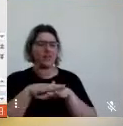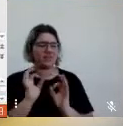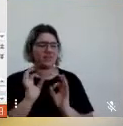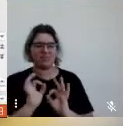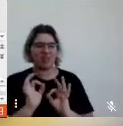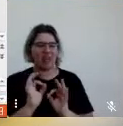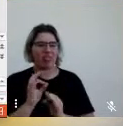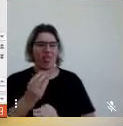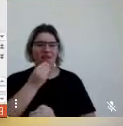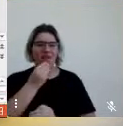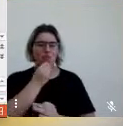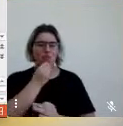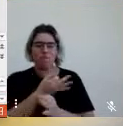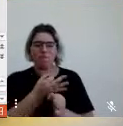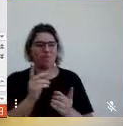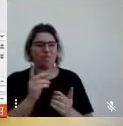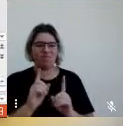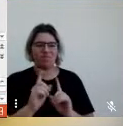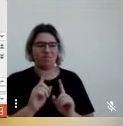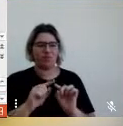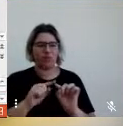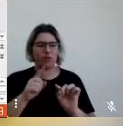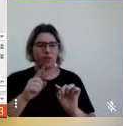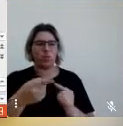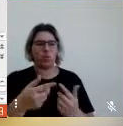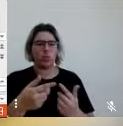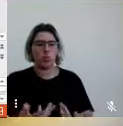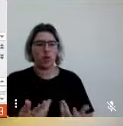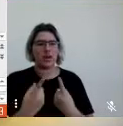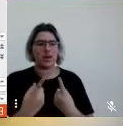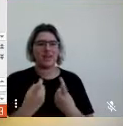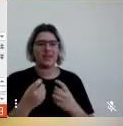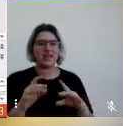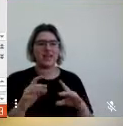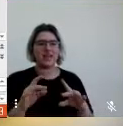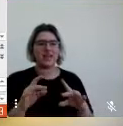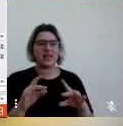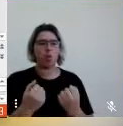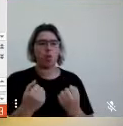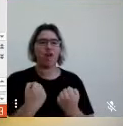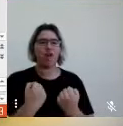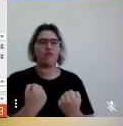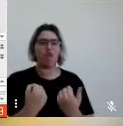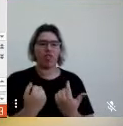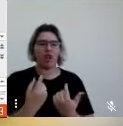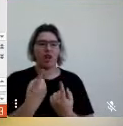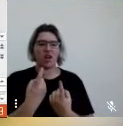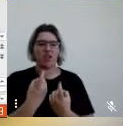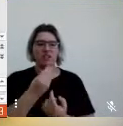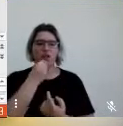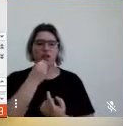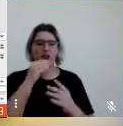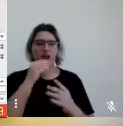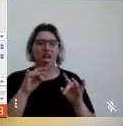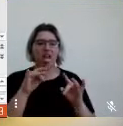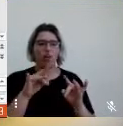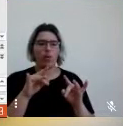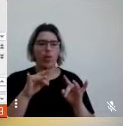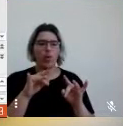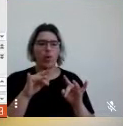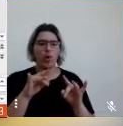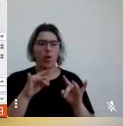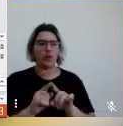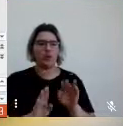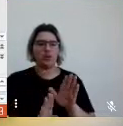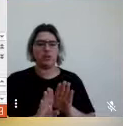adecuada, tiene la necesidad de consumir azúcar para obtener esa fuente de energía. Pero ¿qué pasa? Que esto es como una montaña rusa.